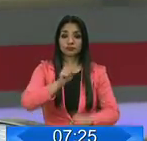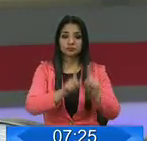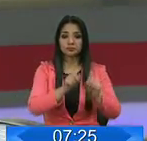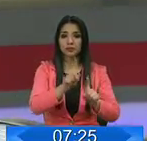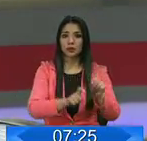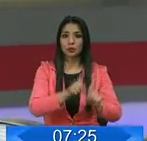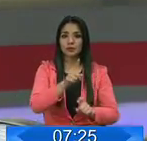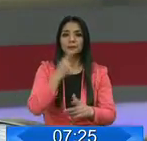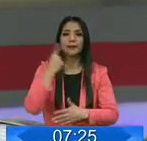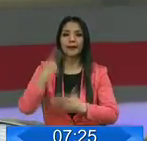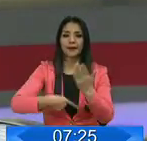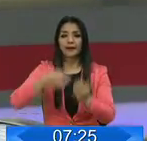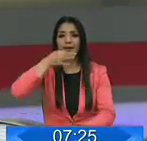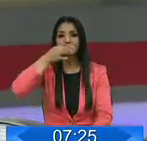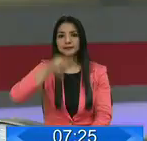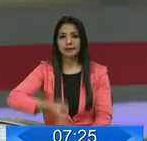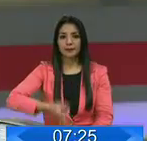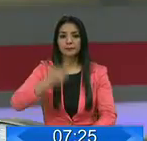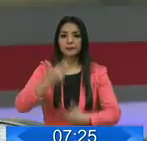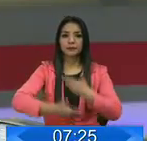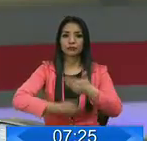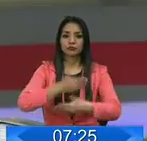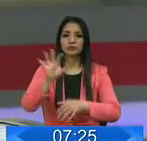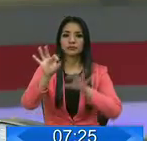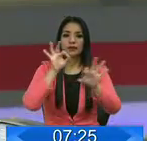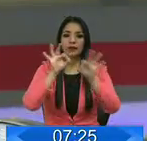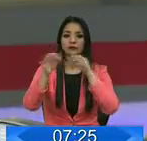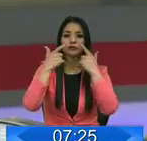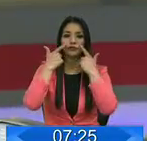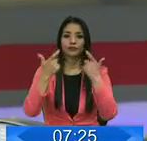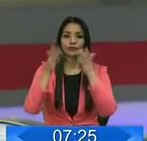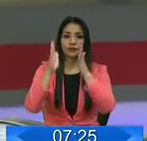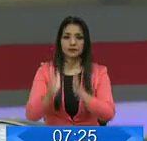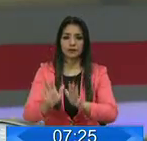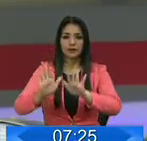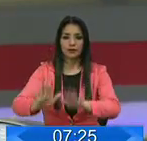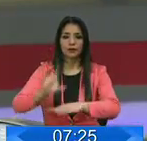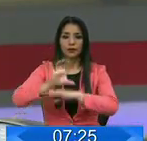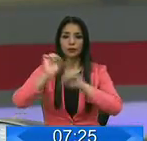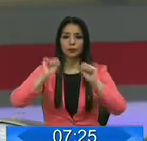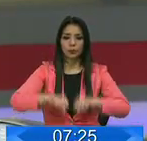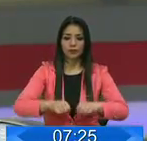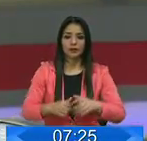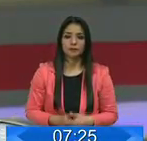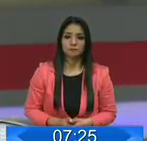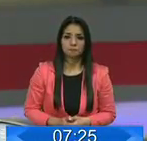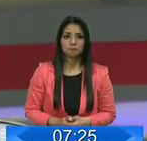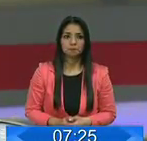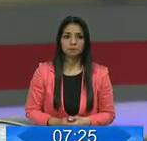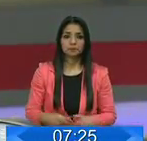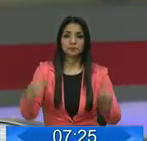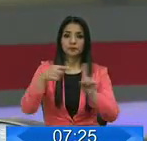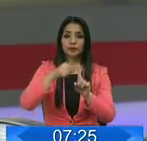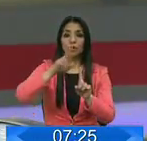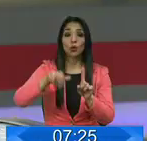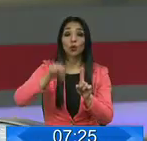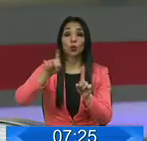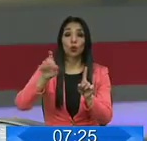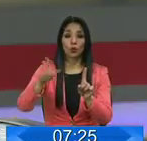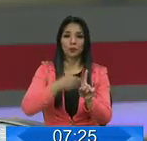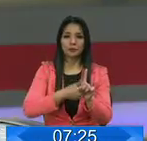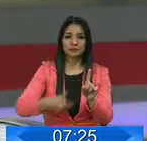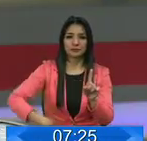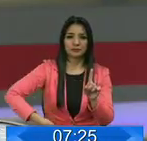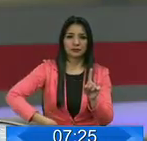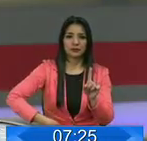que forma parte del proceso de selección del fiscal general del Estado. Esto mientras que Julio César Trujillo, presidente del